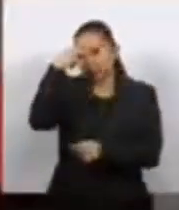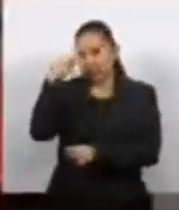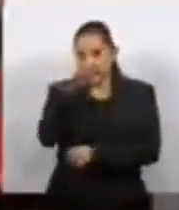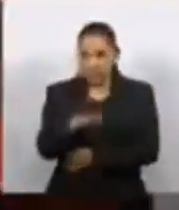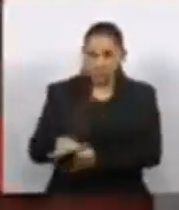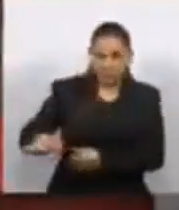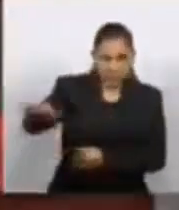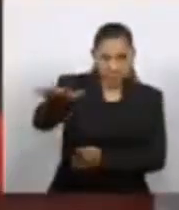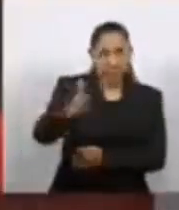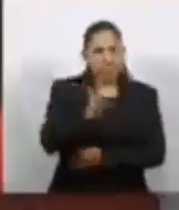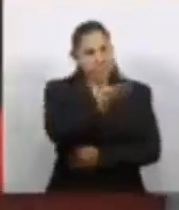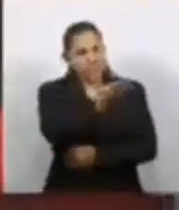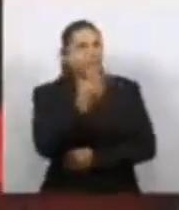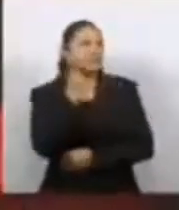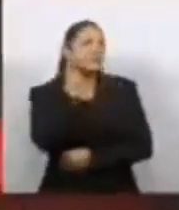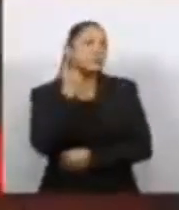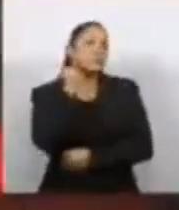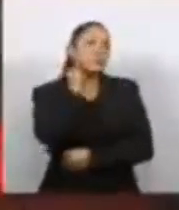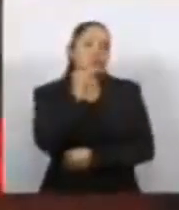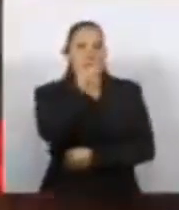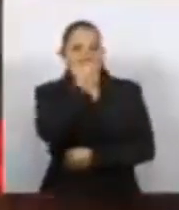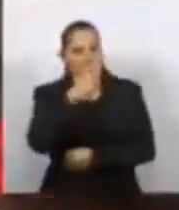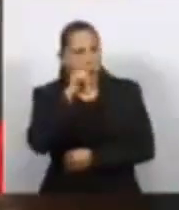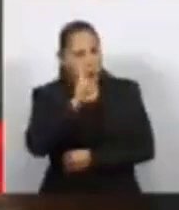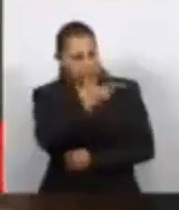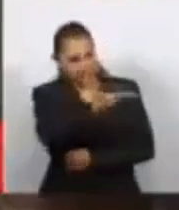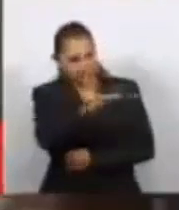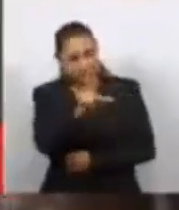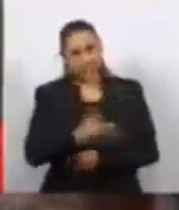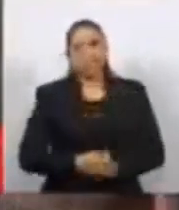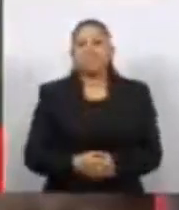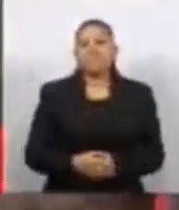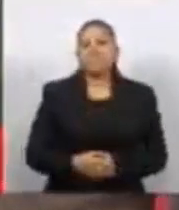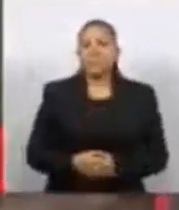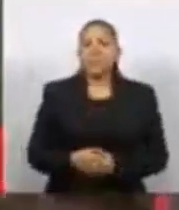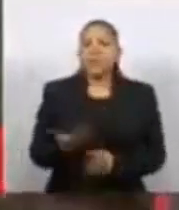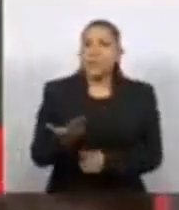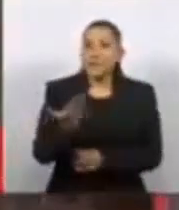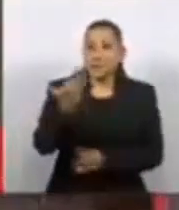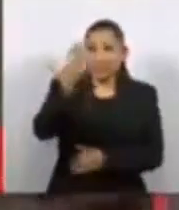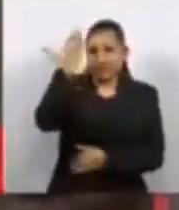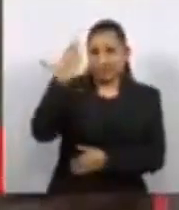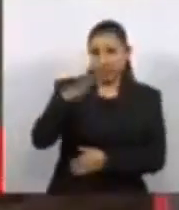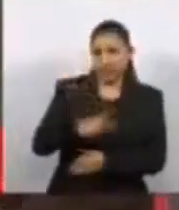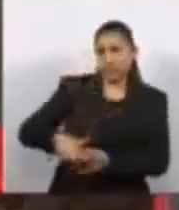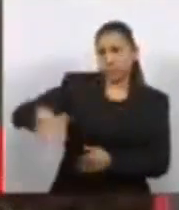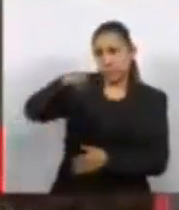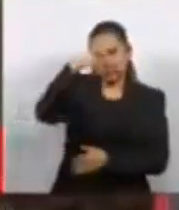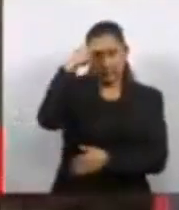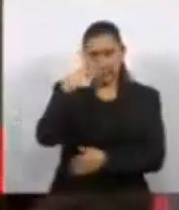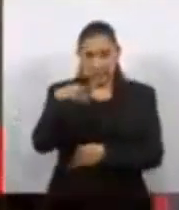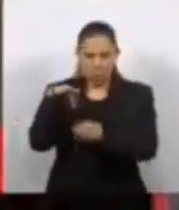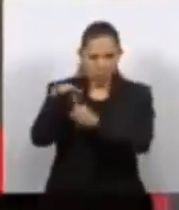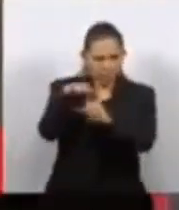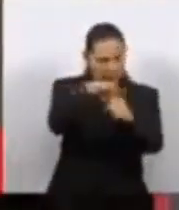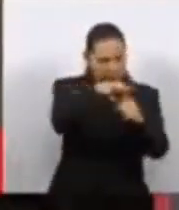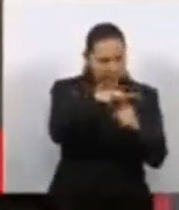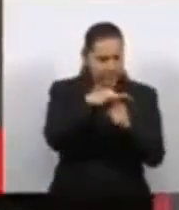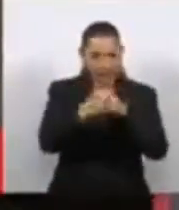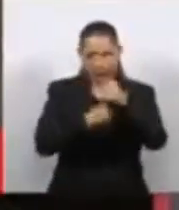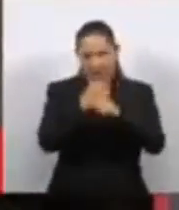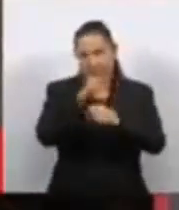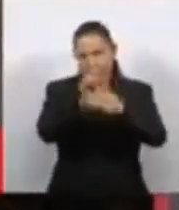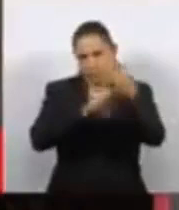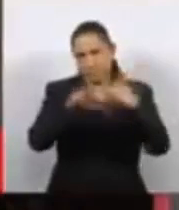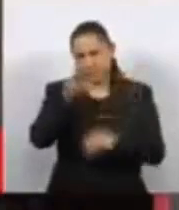legisladores. México no se equivocó al votar por un cambio en la elección del 2018. La